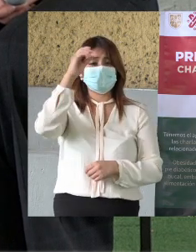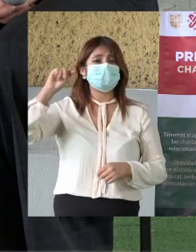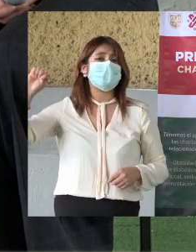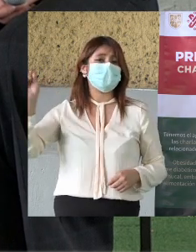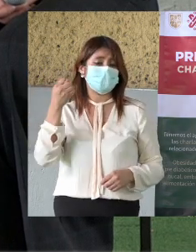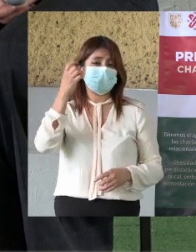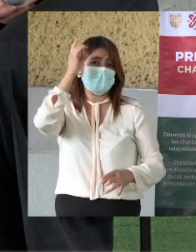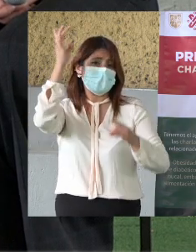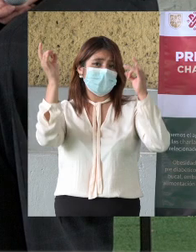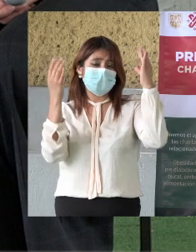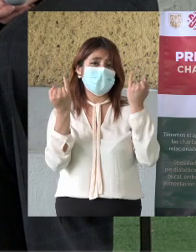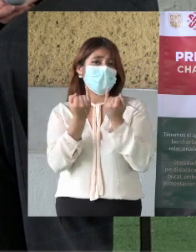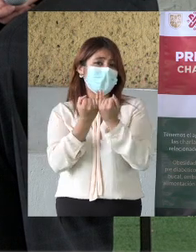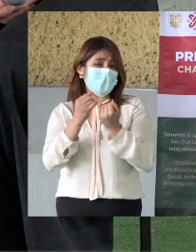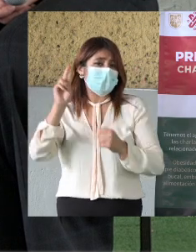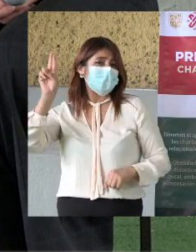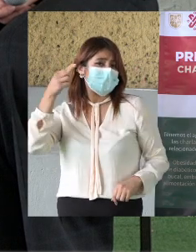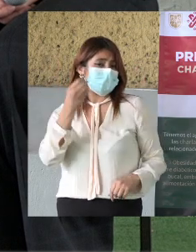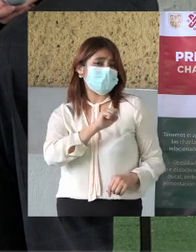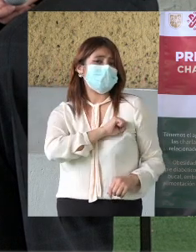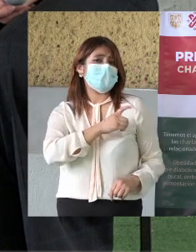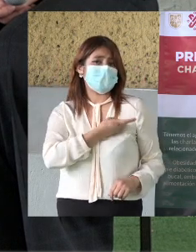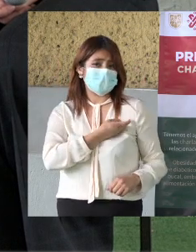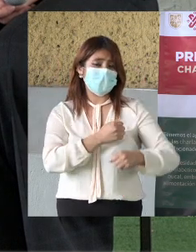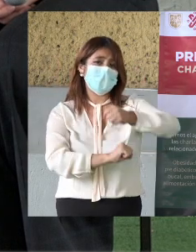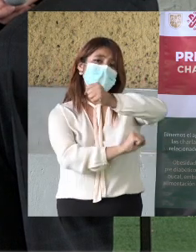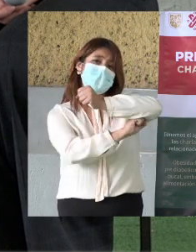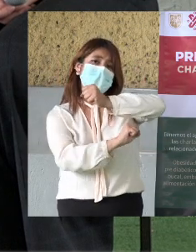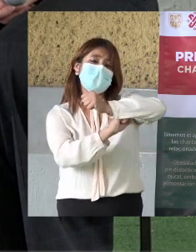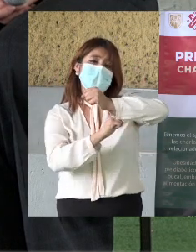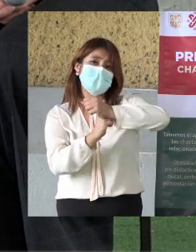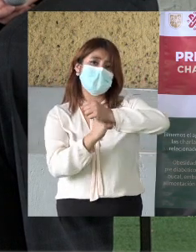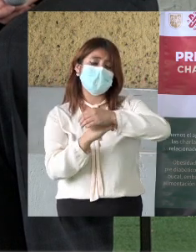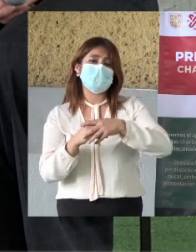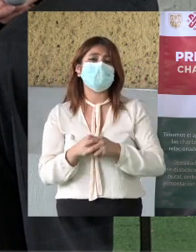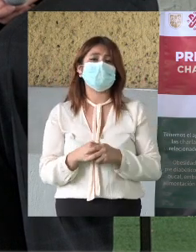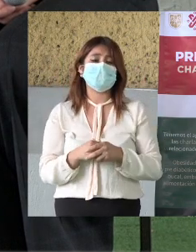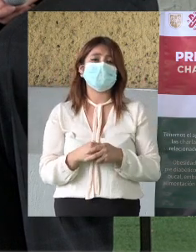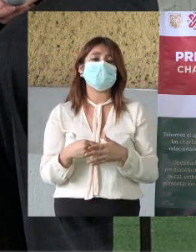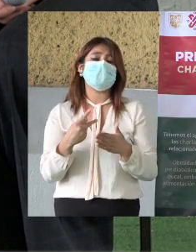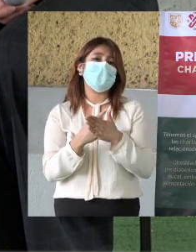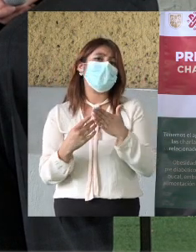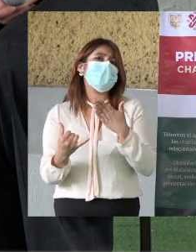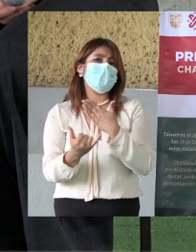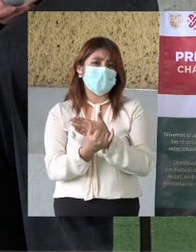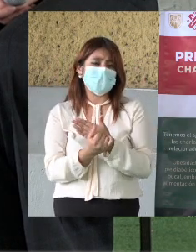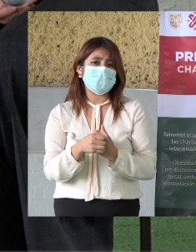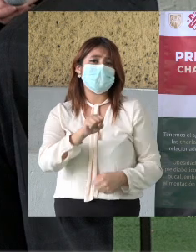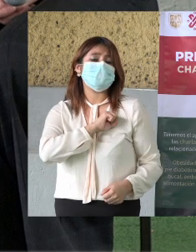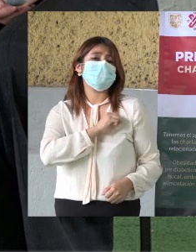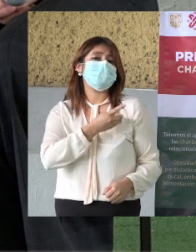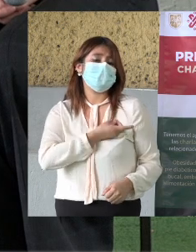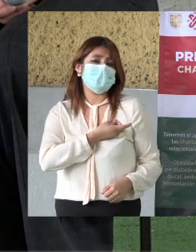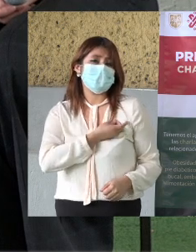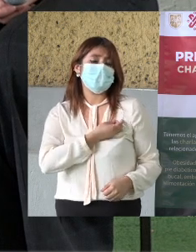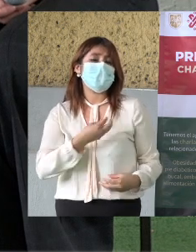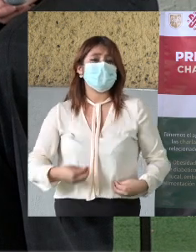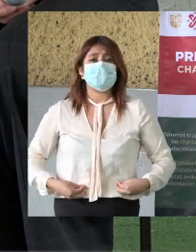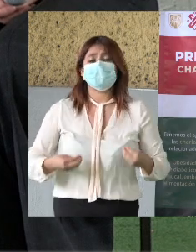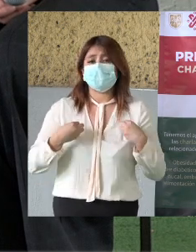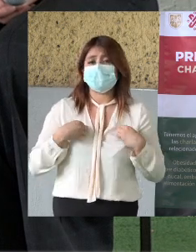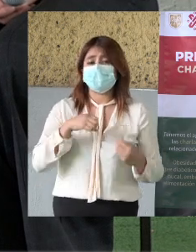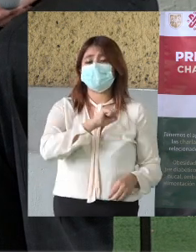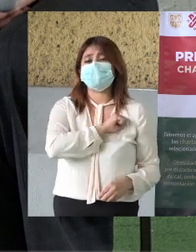de la Salud y Pilares, dentro del programa Salud en tu Vida, Salud y para el